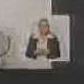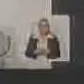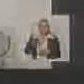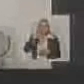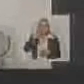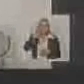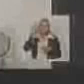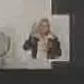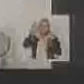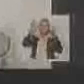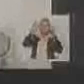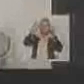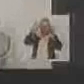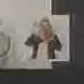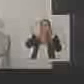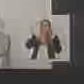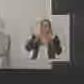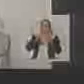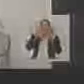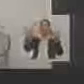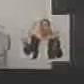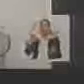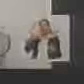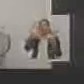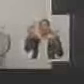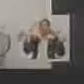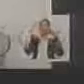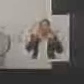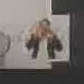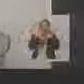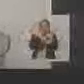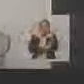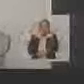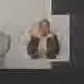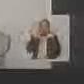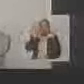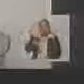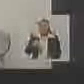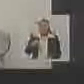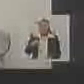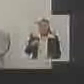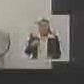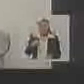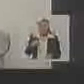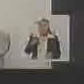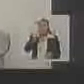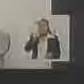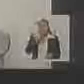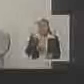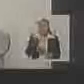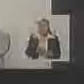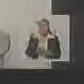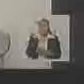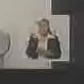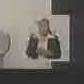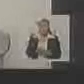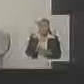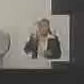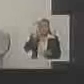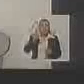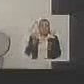claro: recuperar la delegación. Realmente estamos devastados y, justamente hablando como CIU, las